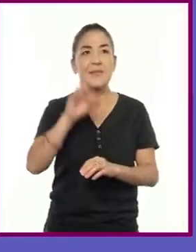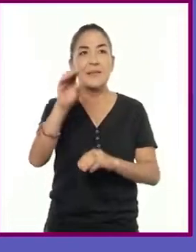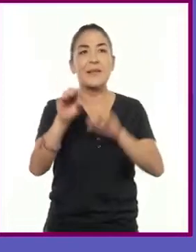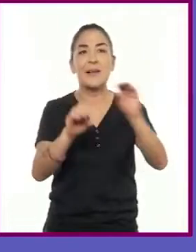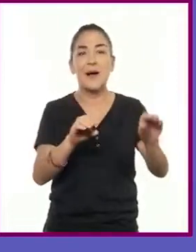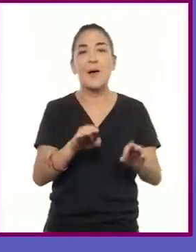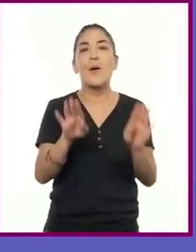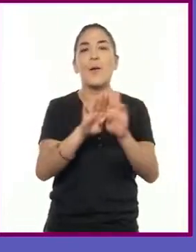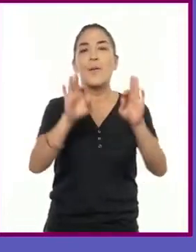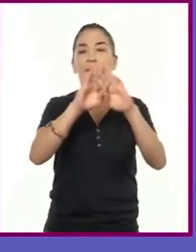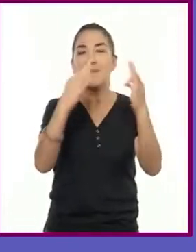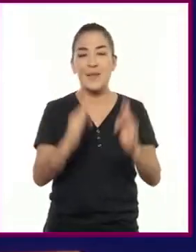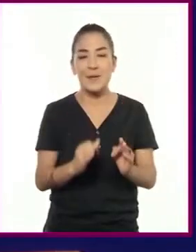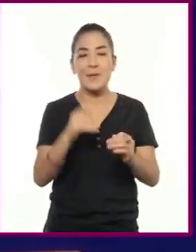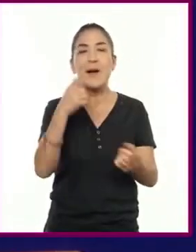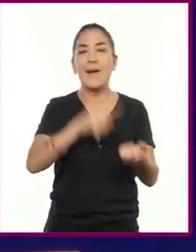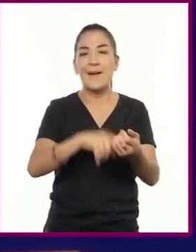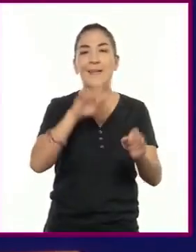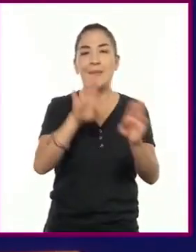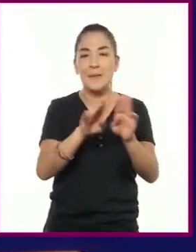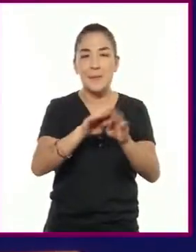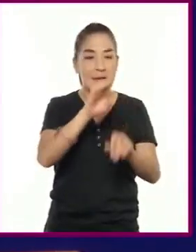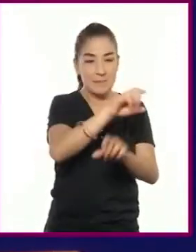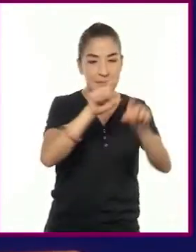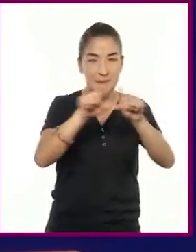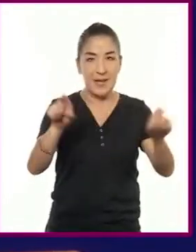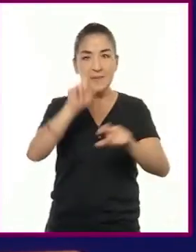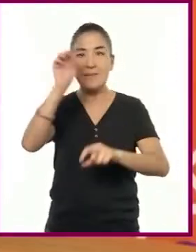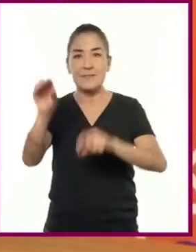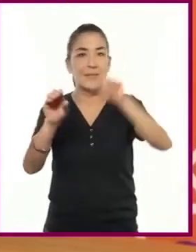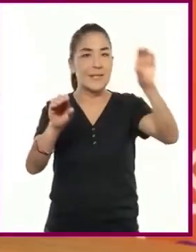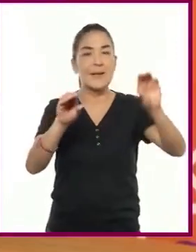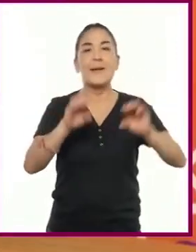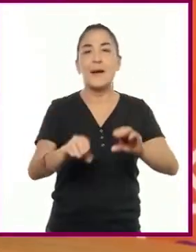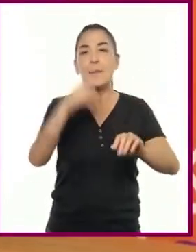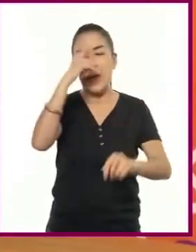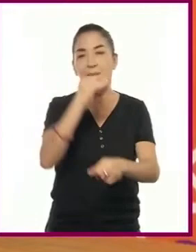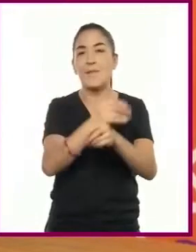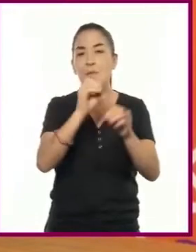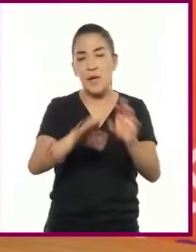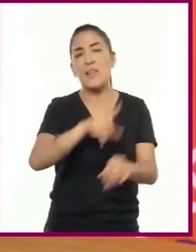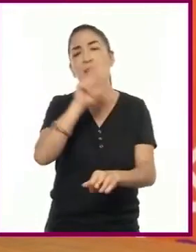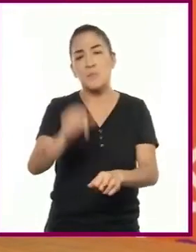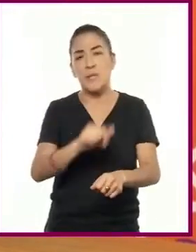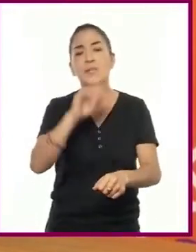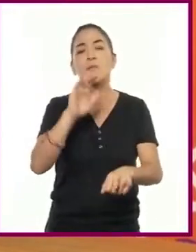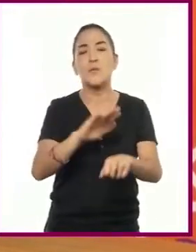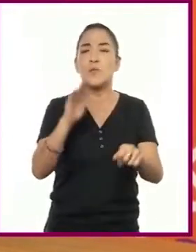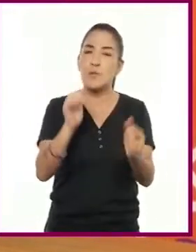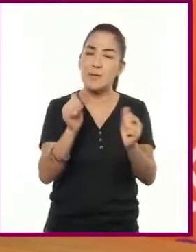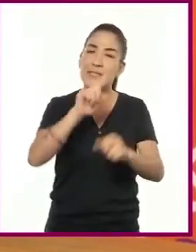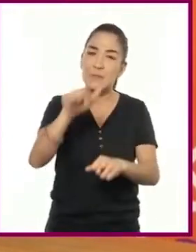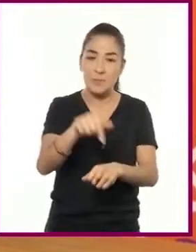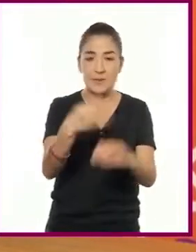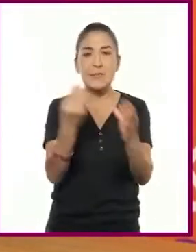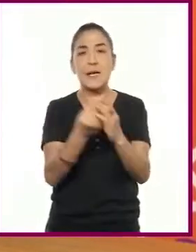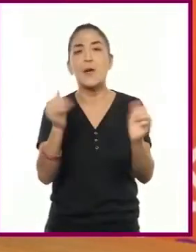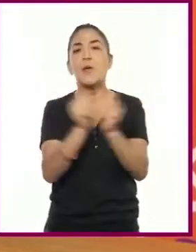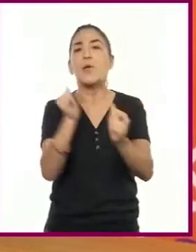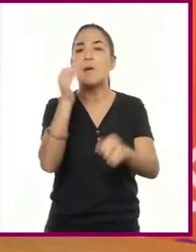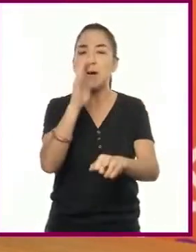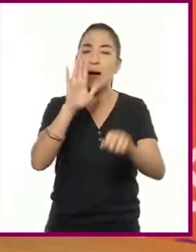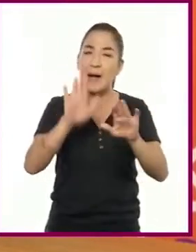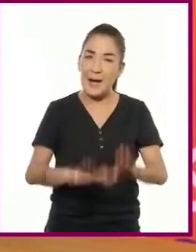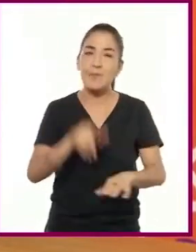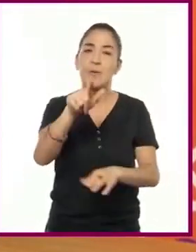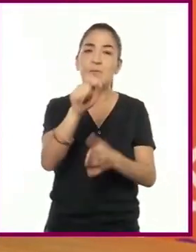la figura central. Después de la sesión, con calma, pueden completar la información, agregar imágenes e iluminar